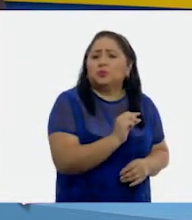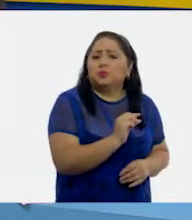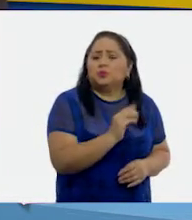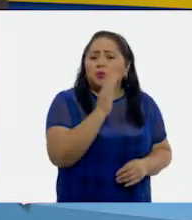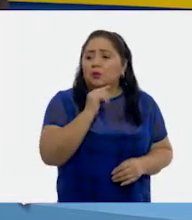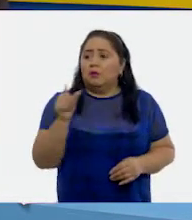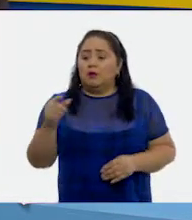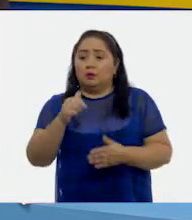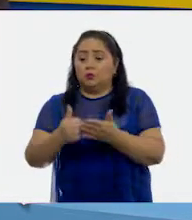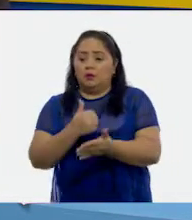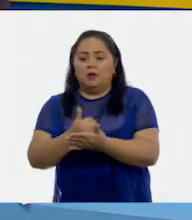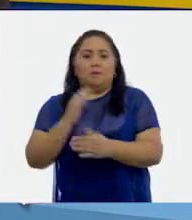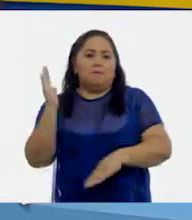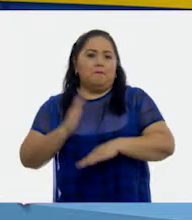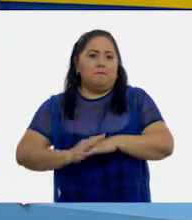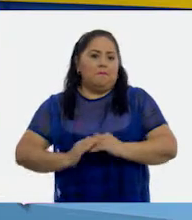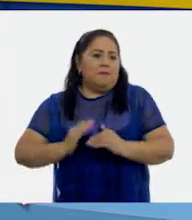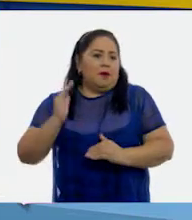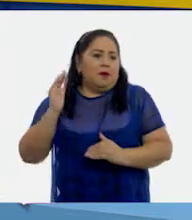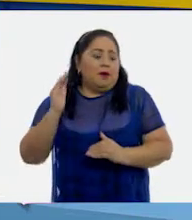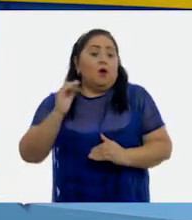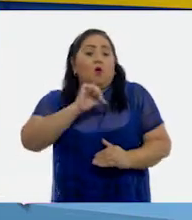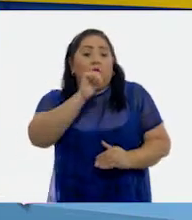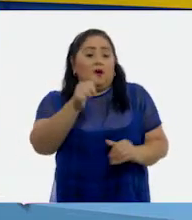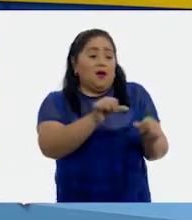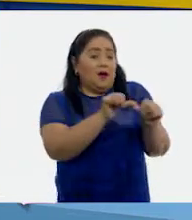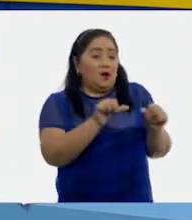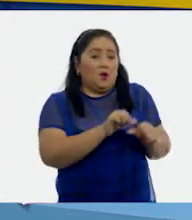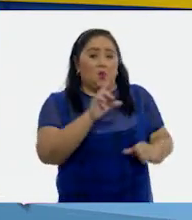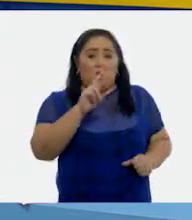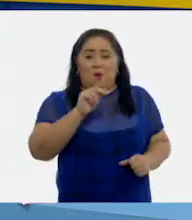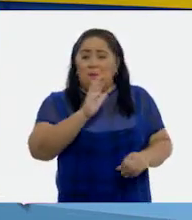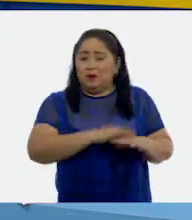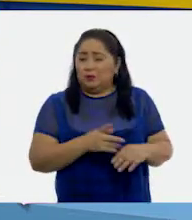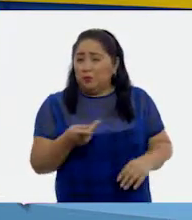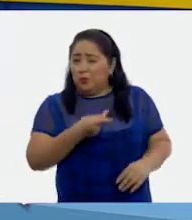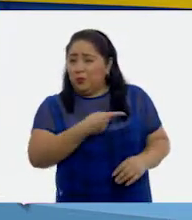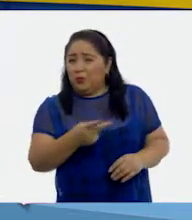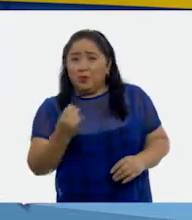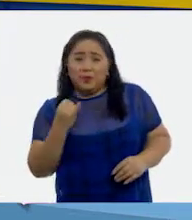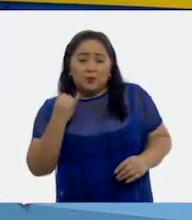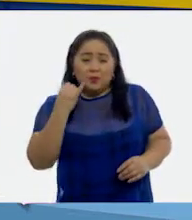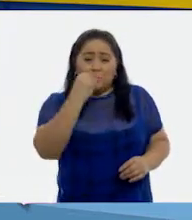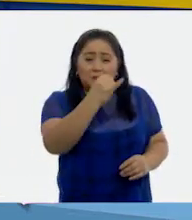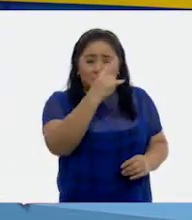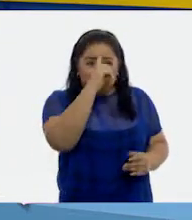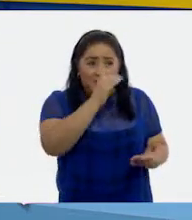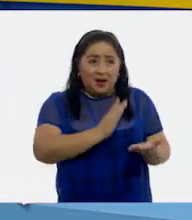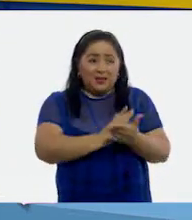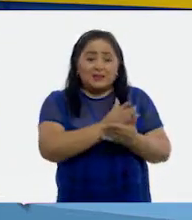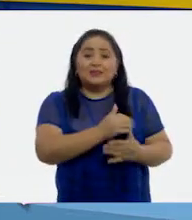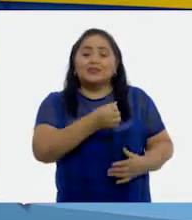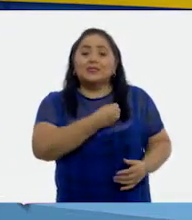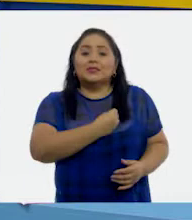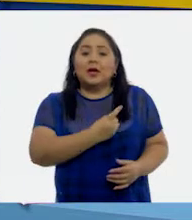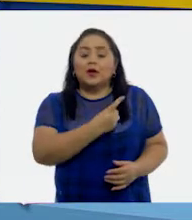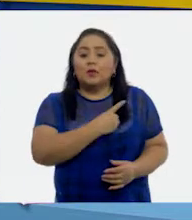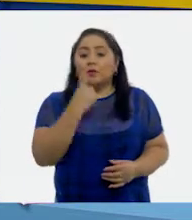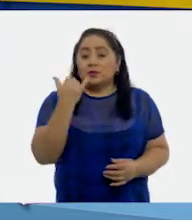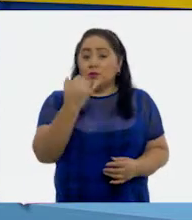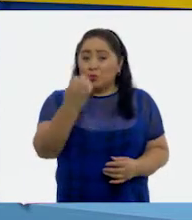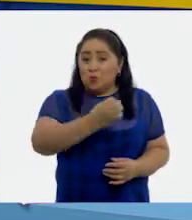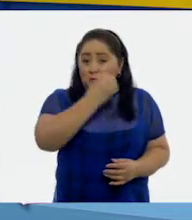limitados. En algunas áreas rurales de países pobres, el acceso a la salud y a la